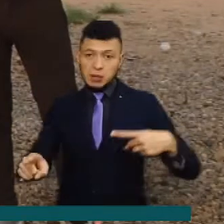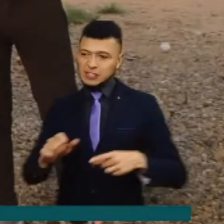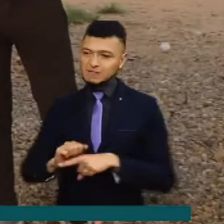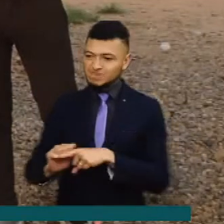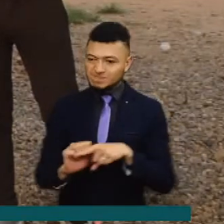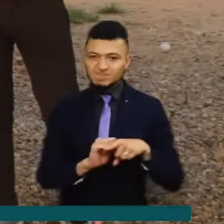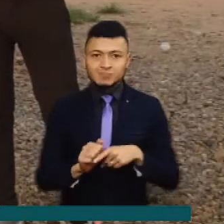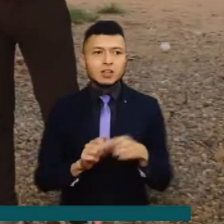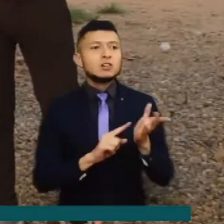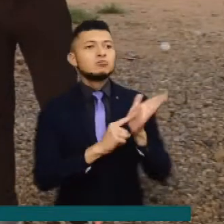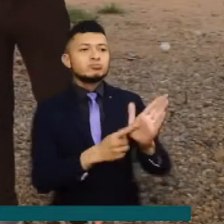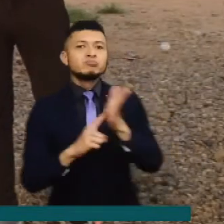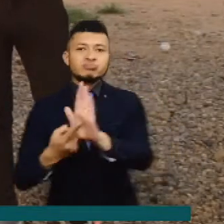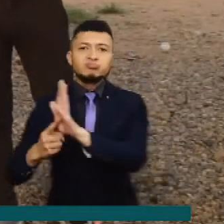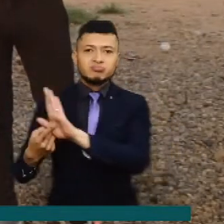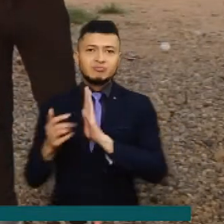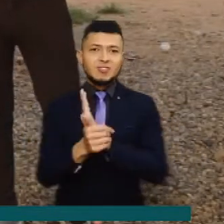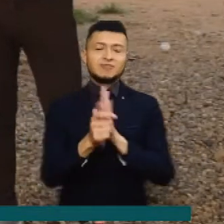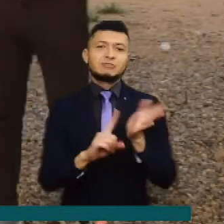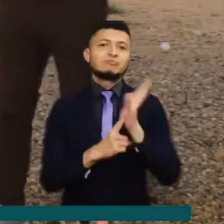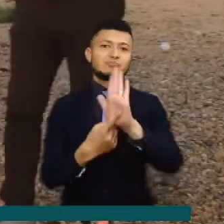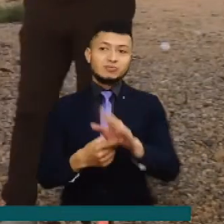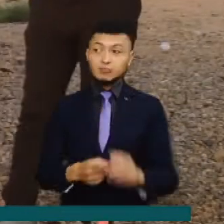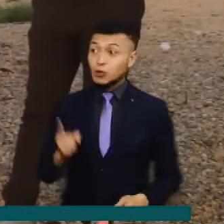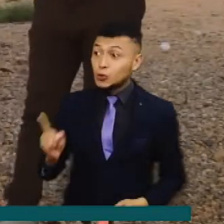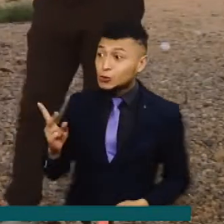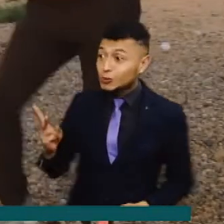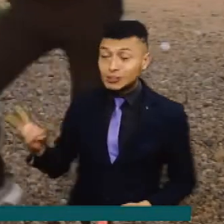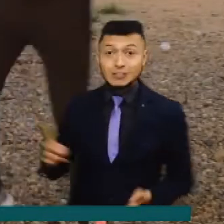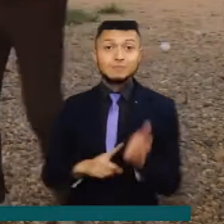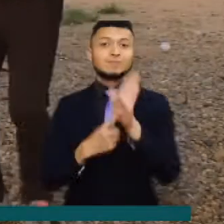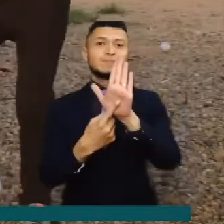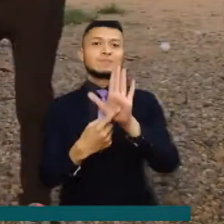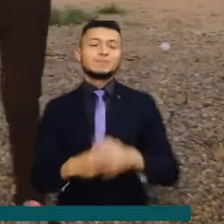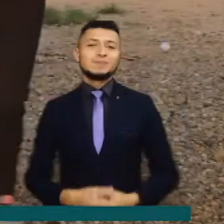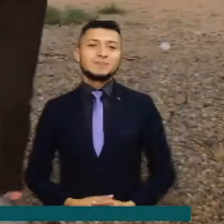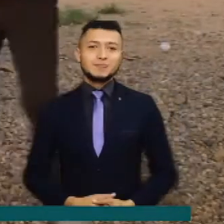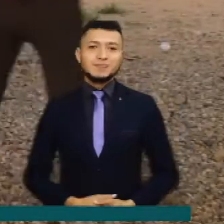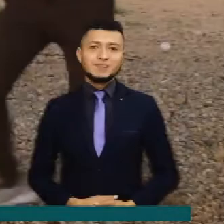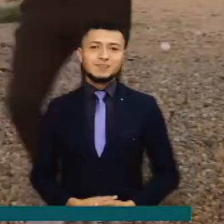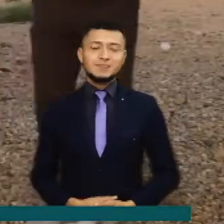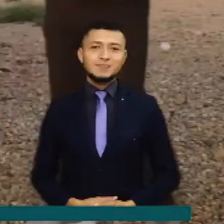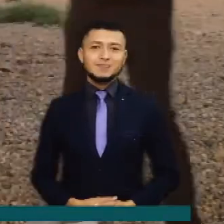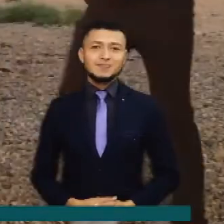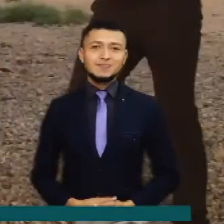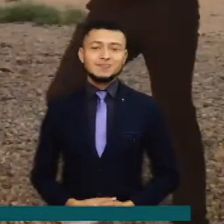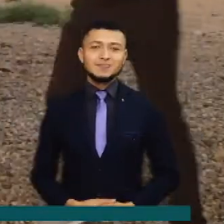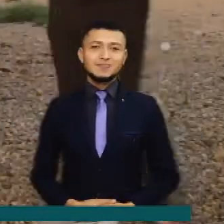mostrar todo su talento en diferentes espacios regionales. 1, 2, 3.